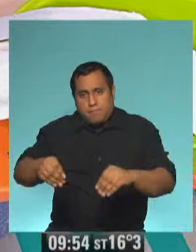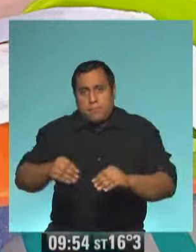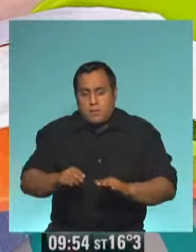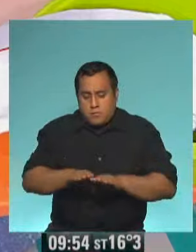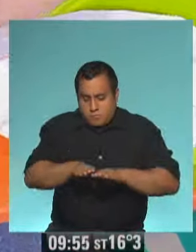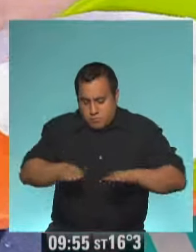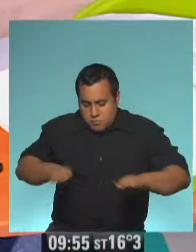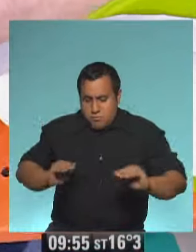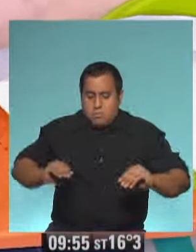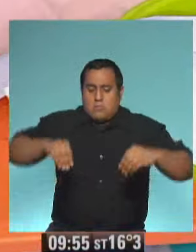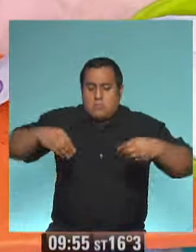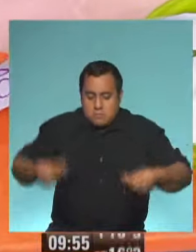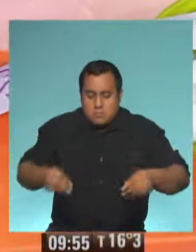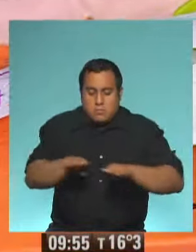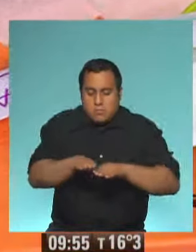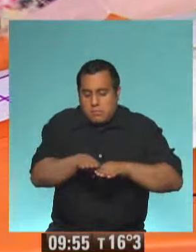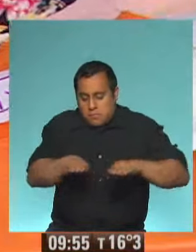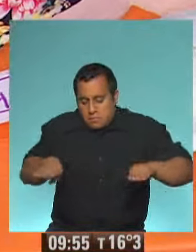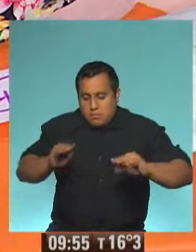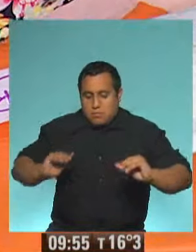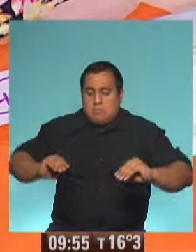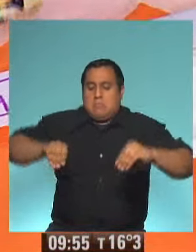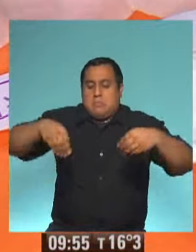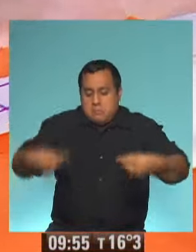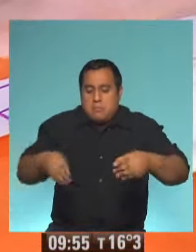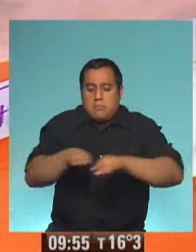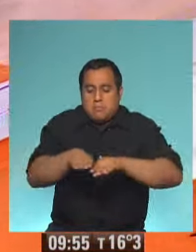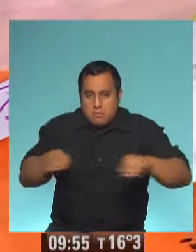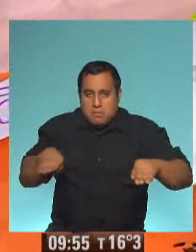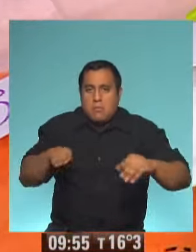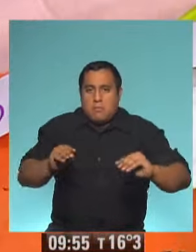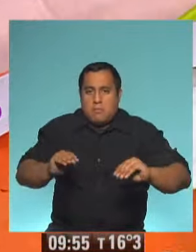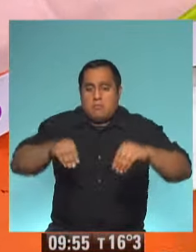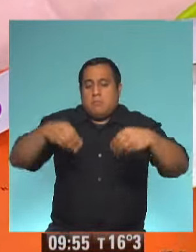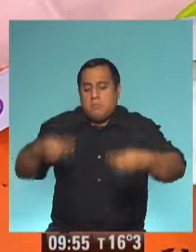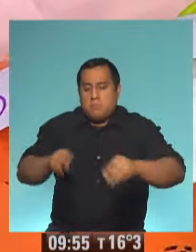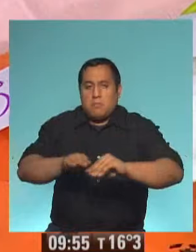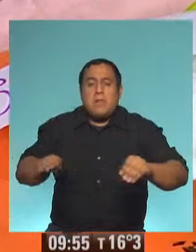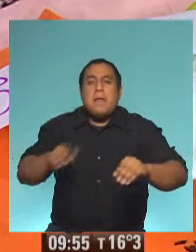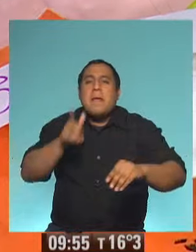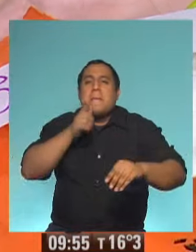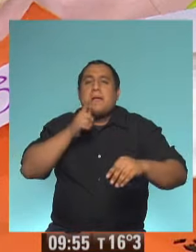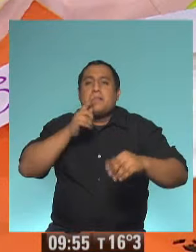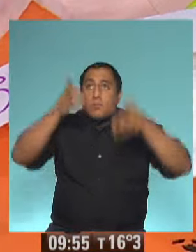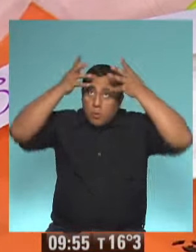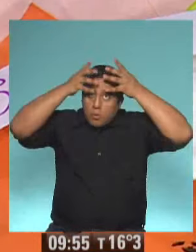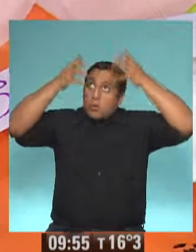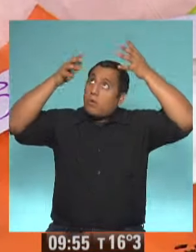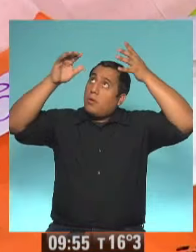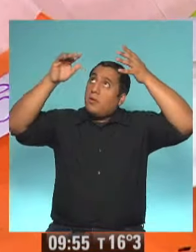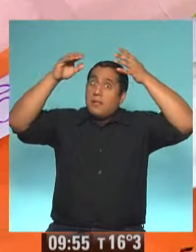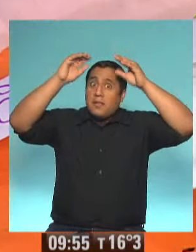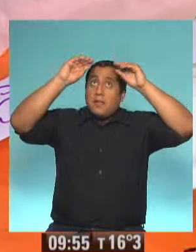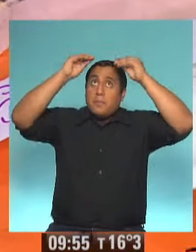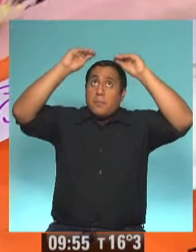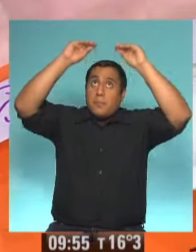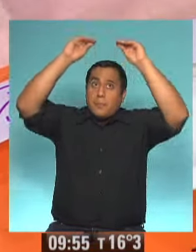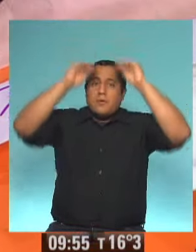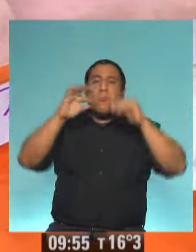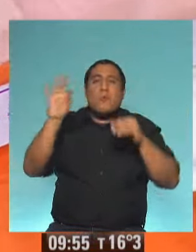que se marquen las tablitas. Perfecto. Como si fuesen las costuras del gorro. Lo vamos haciendo ahí. Muy